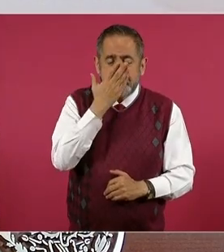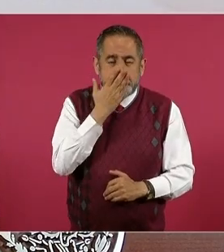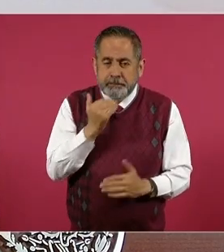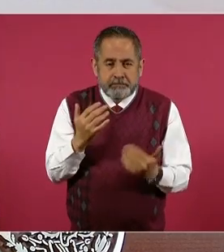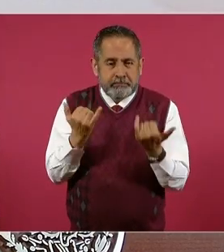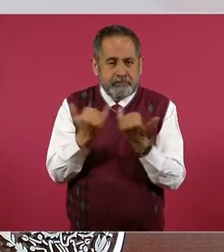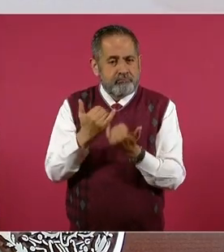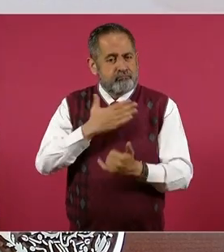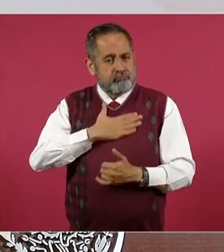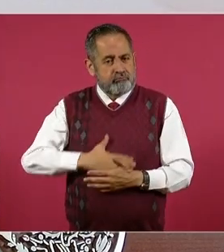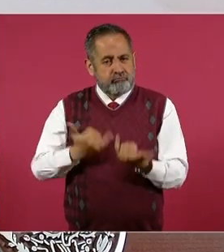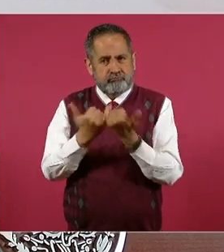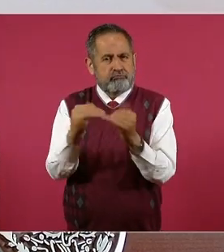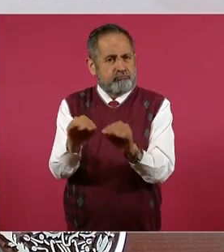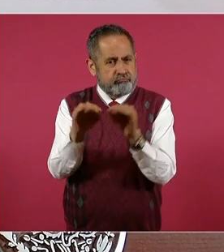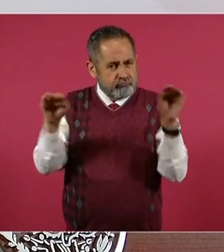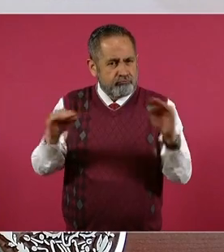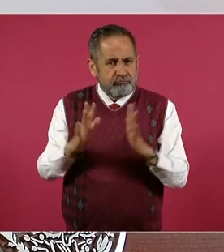es de que